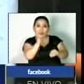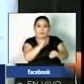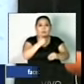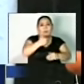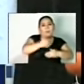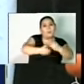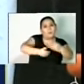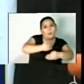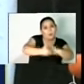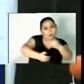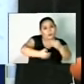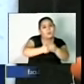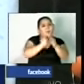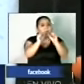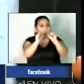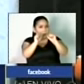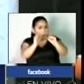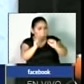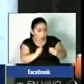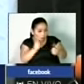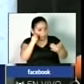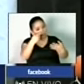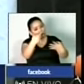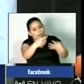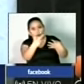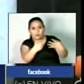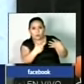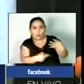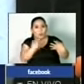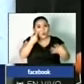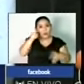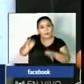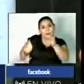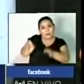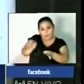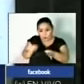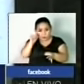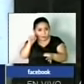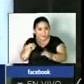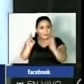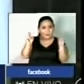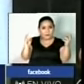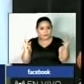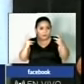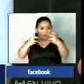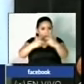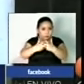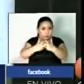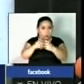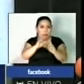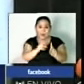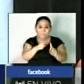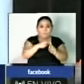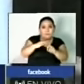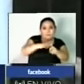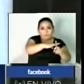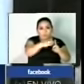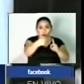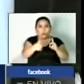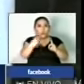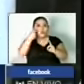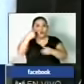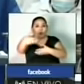sea diluido o verificado en los tribunales comunes, que para efectos de desafuero será en la Cámara